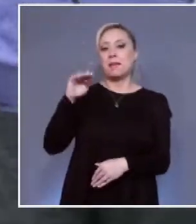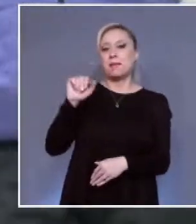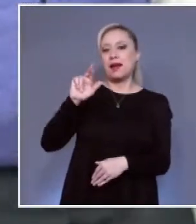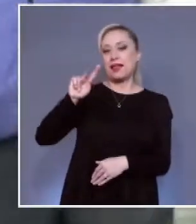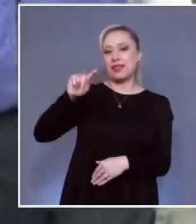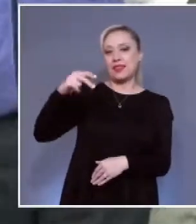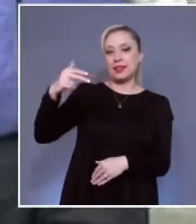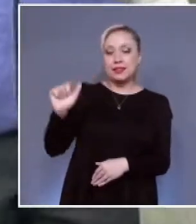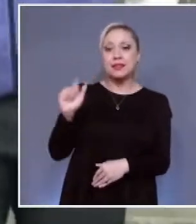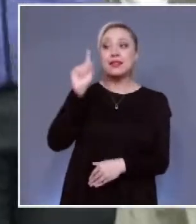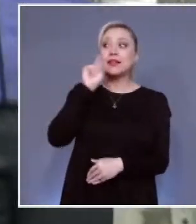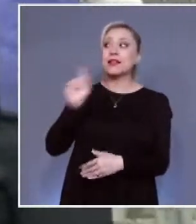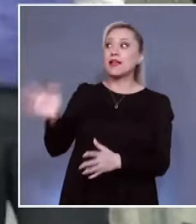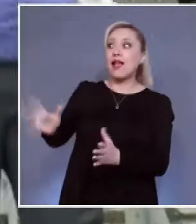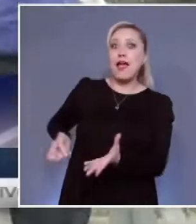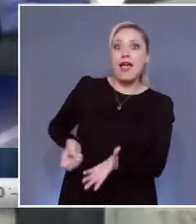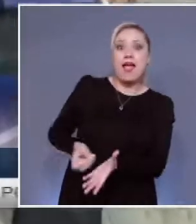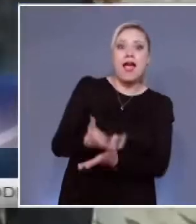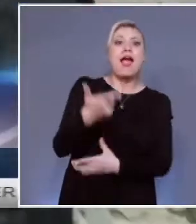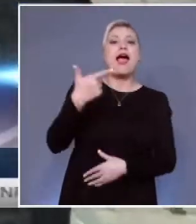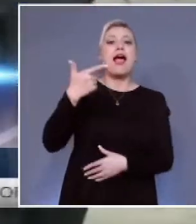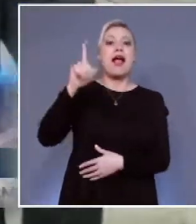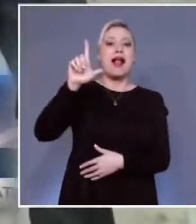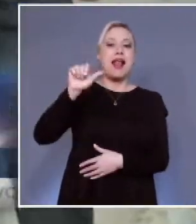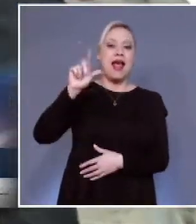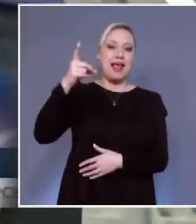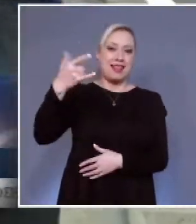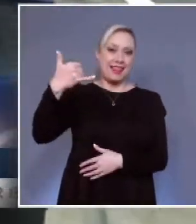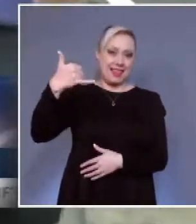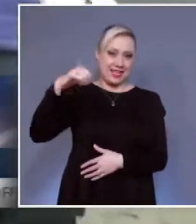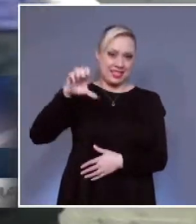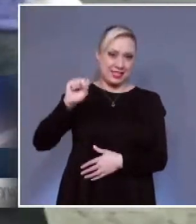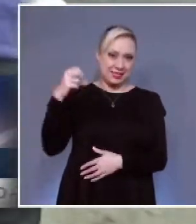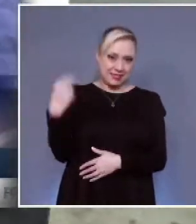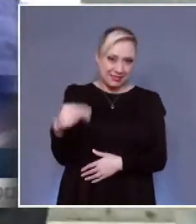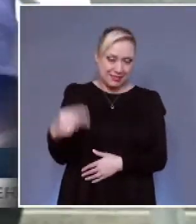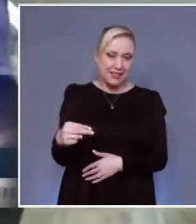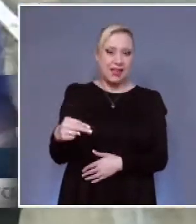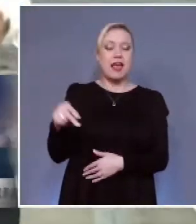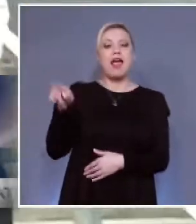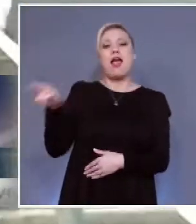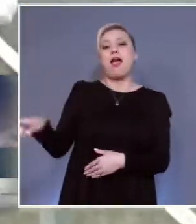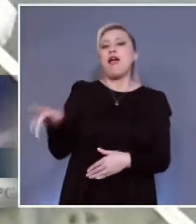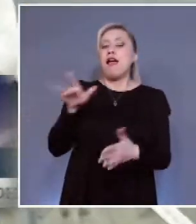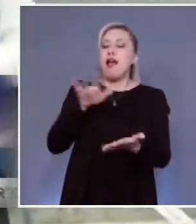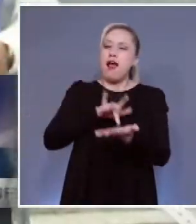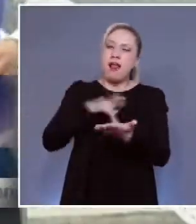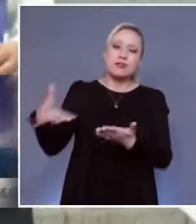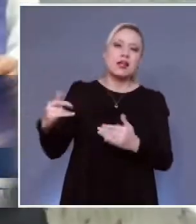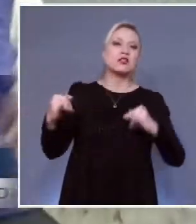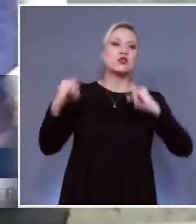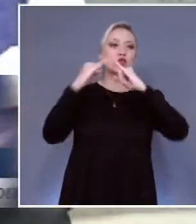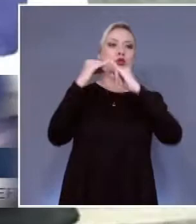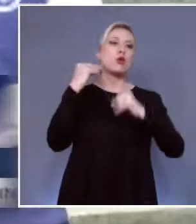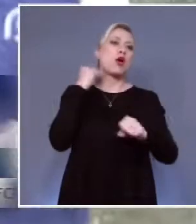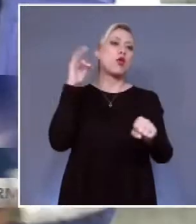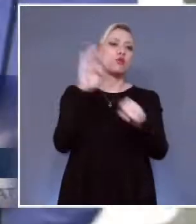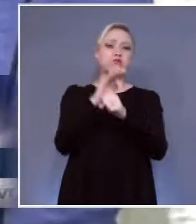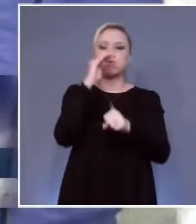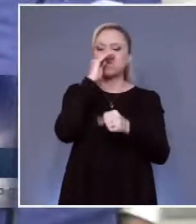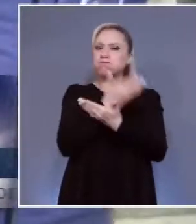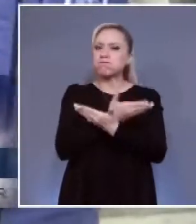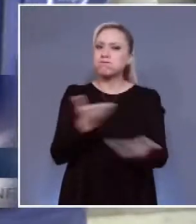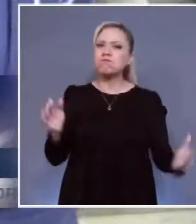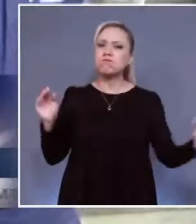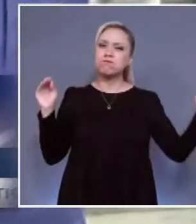L., quien es la tercera mujer en obtener su libertad gracias a la intervención del Instituto Federal de la Defensoría Pública. En este